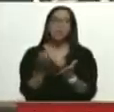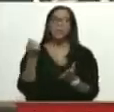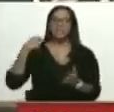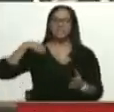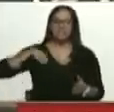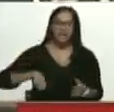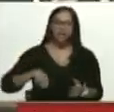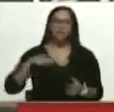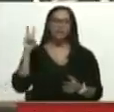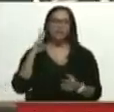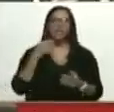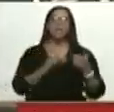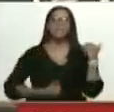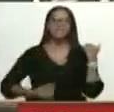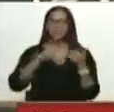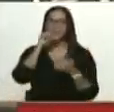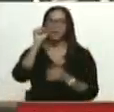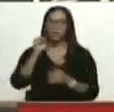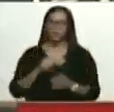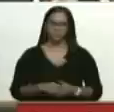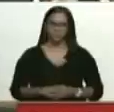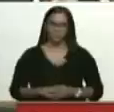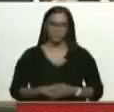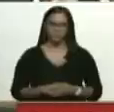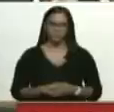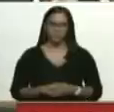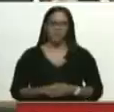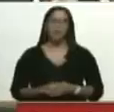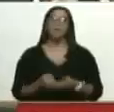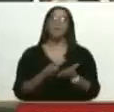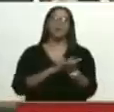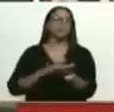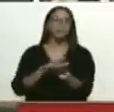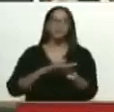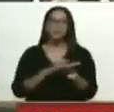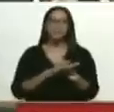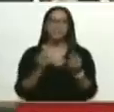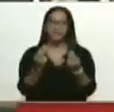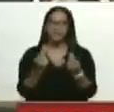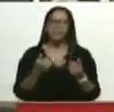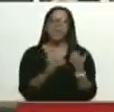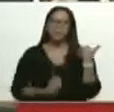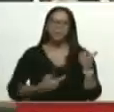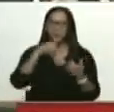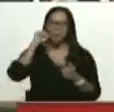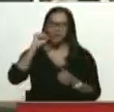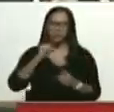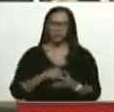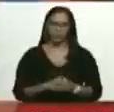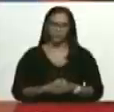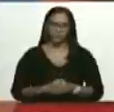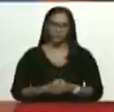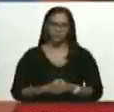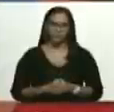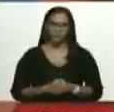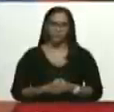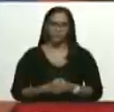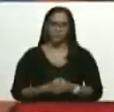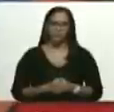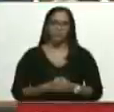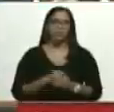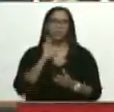de los venezolanos, el presidente Nicolás Maduro. Por la recuperación de los ingresos reales, es el presidente Nicolás Maduro. No